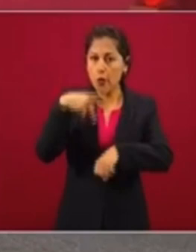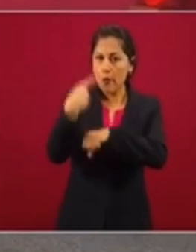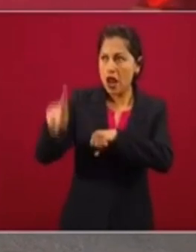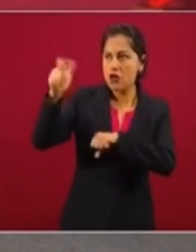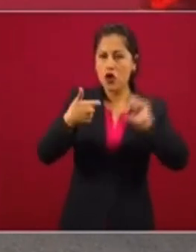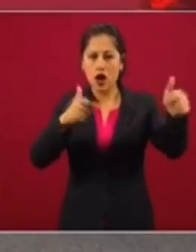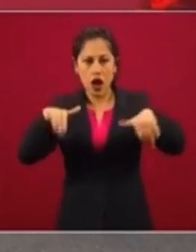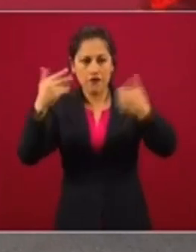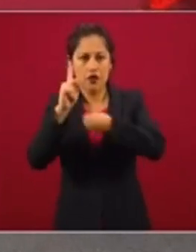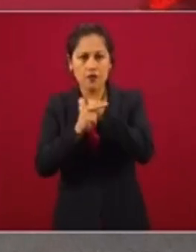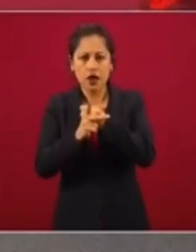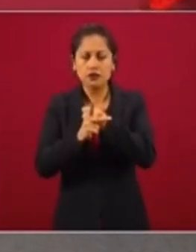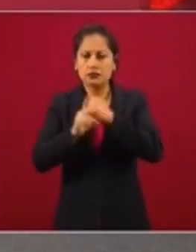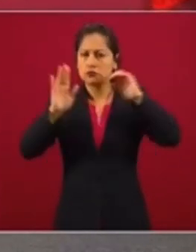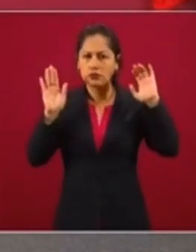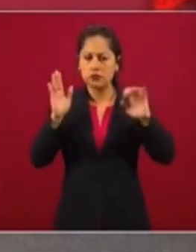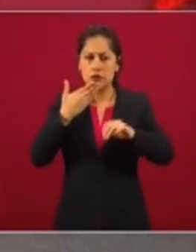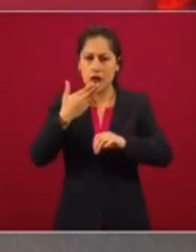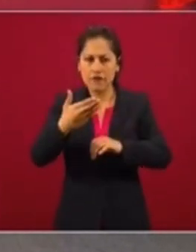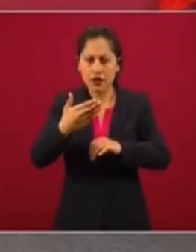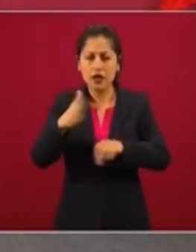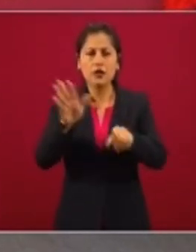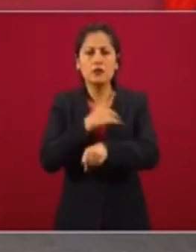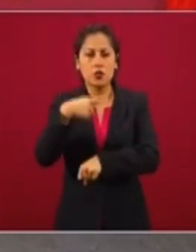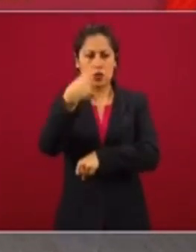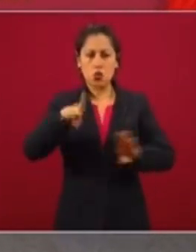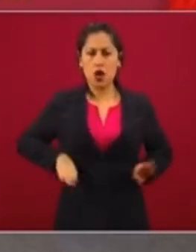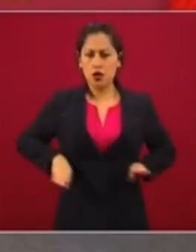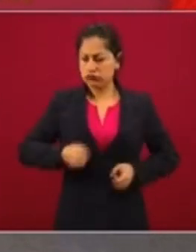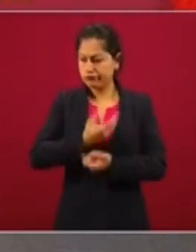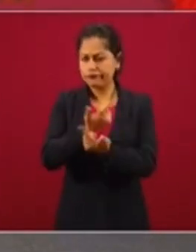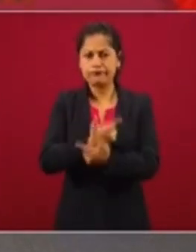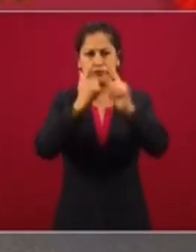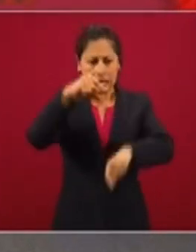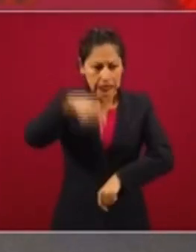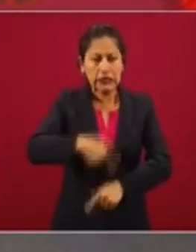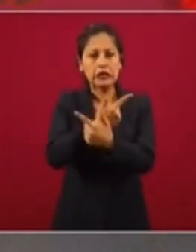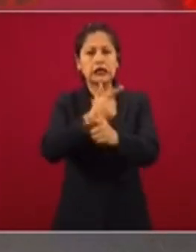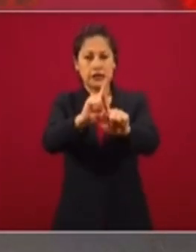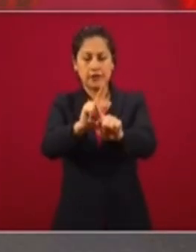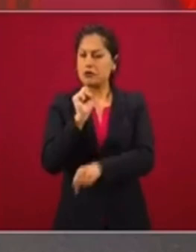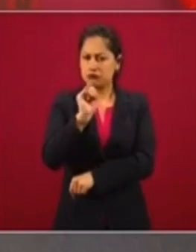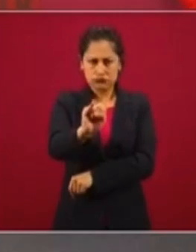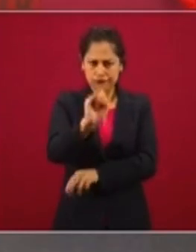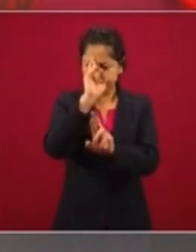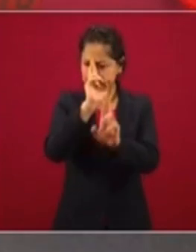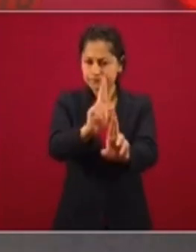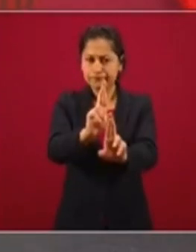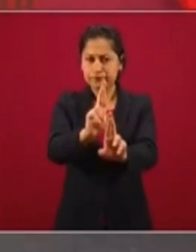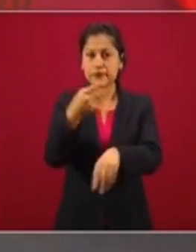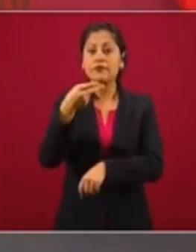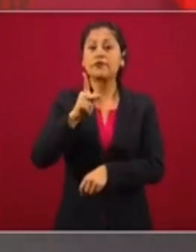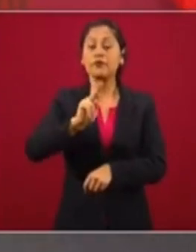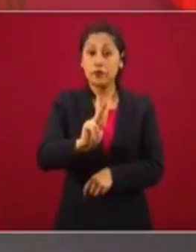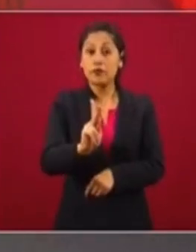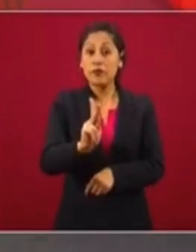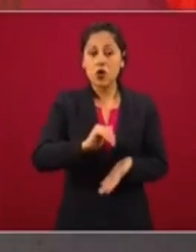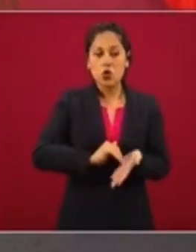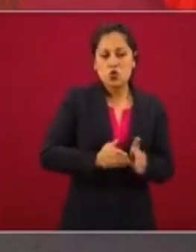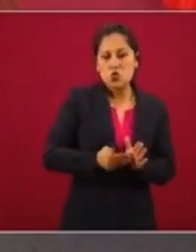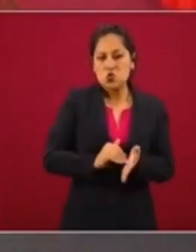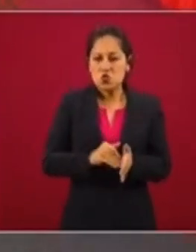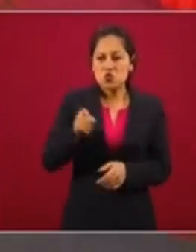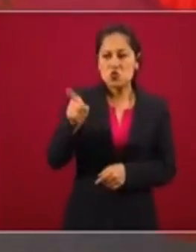se diga eso, porque hay libertad de manifestación, de expresión de ideas. Sí, pero es distinto a fabricar un delito a un